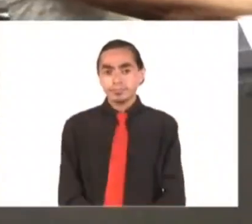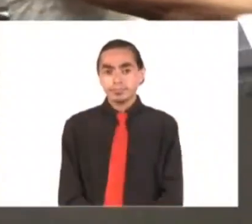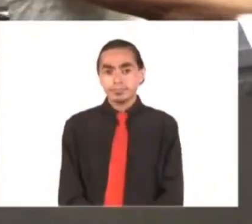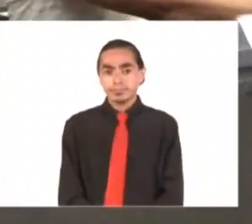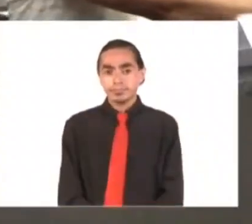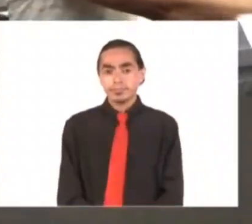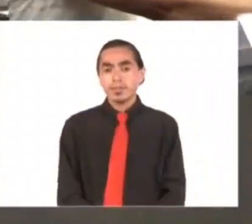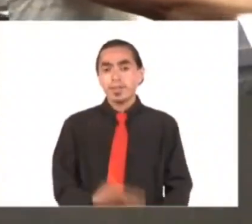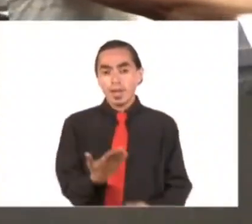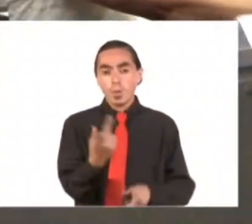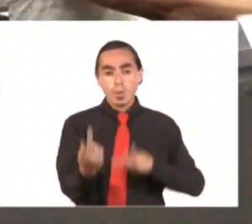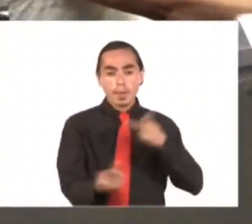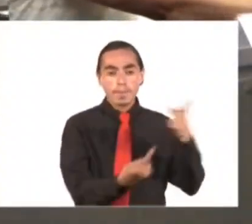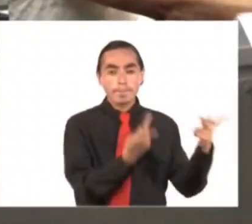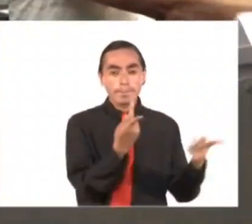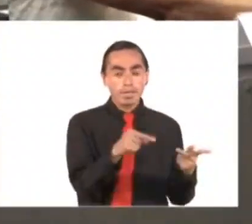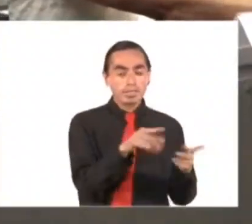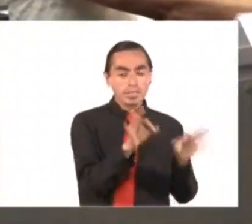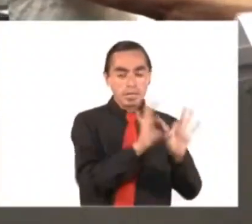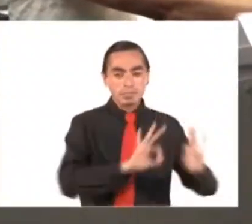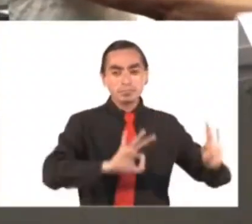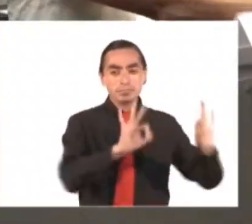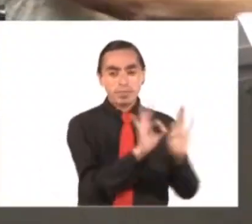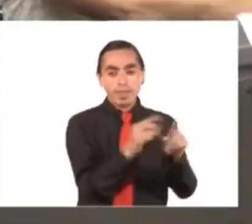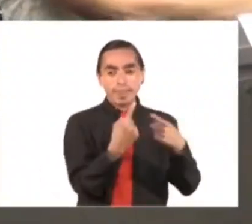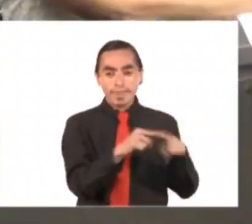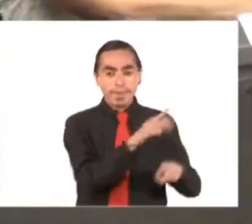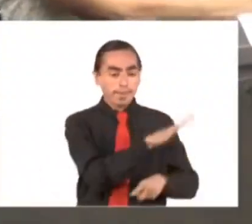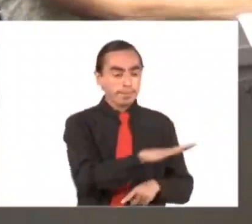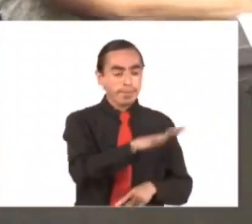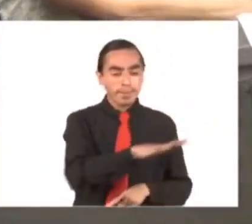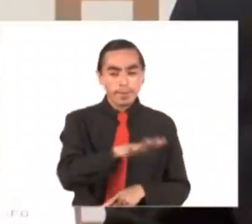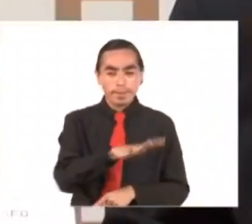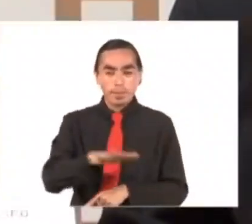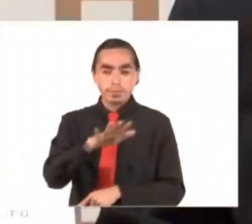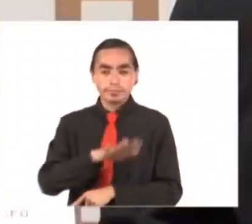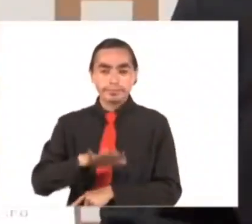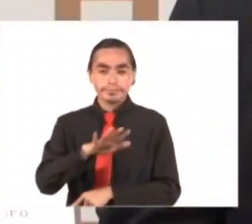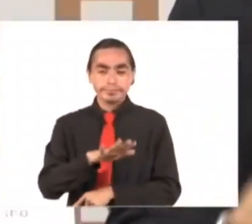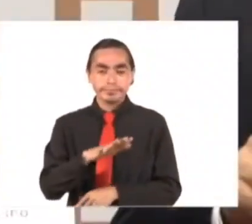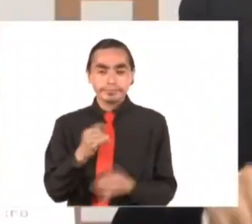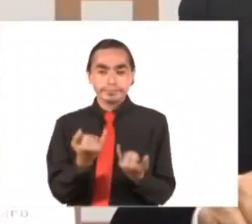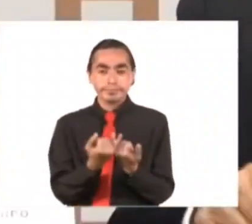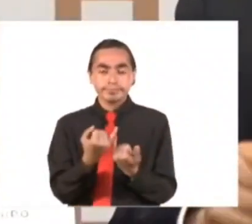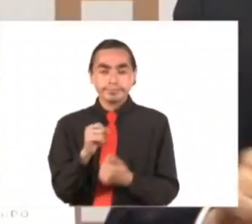una consulta muy importante de distintos sectores, se incorporaron muchísimas